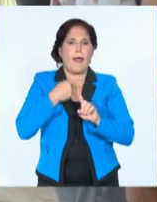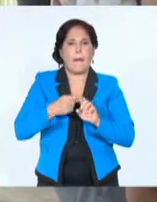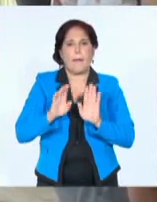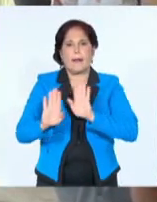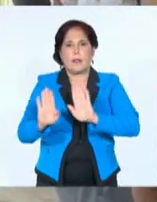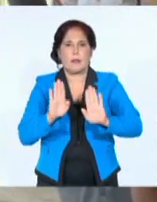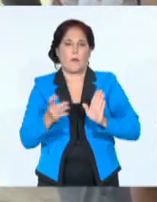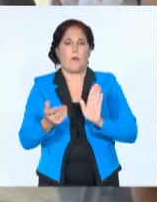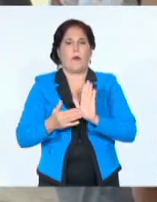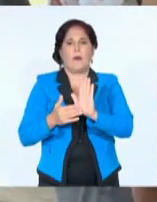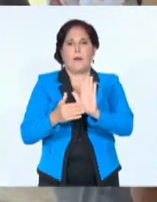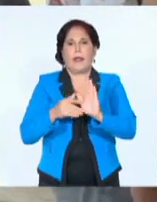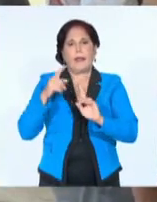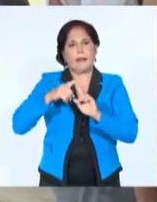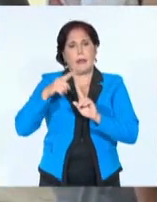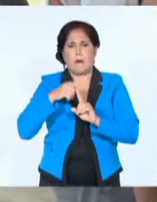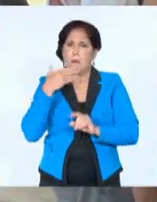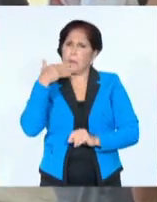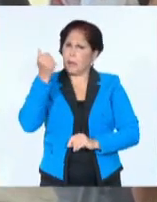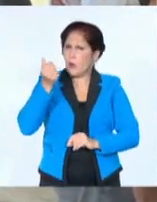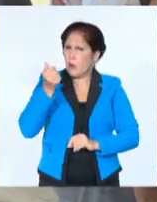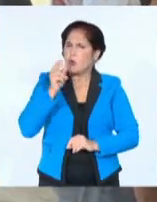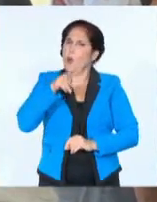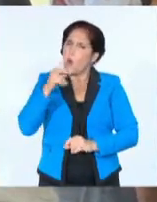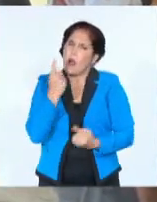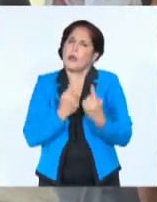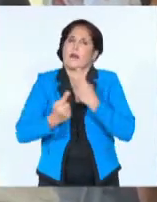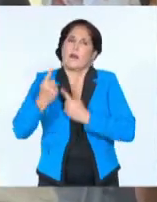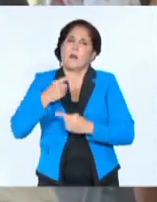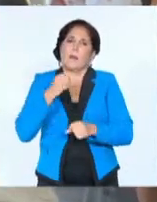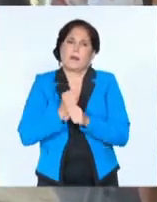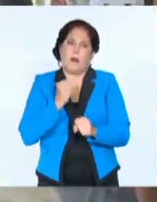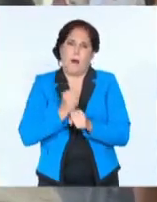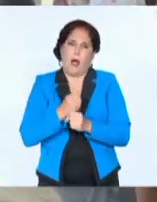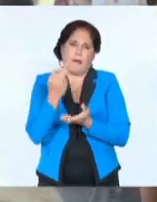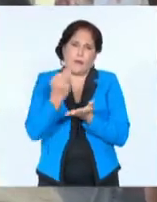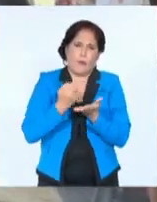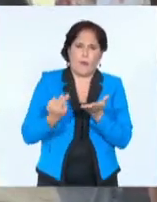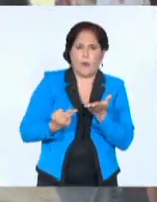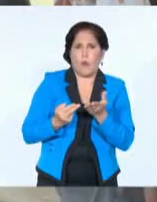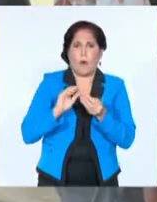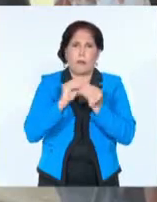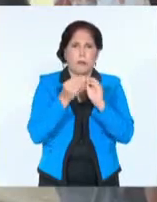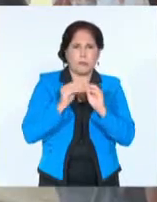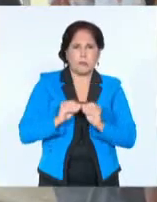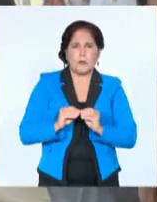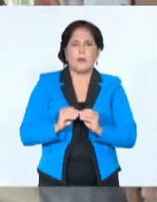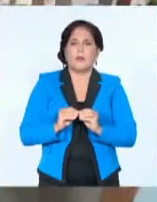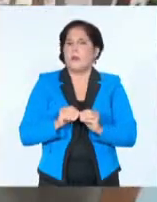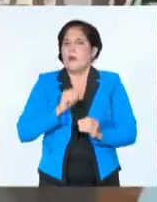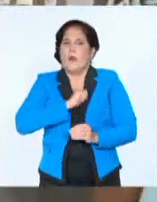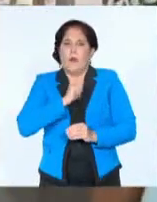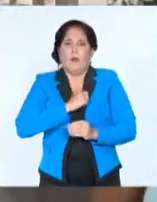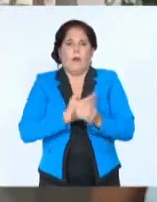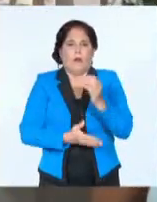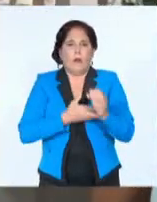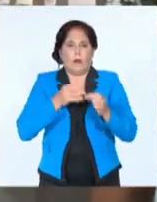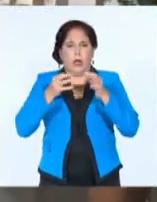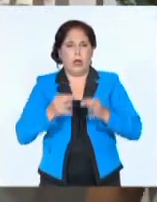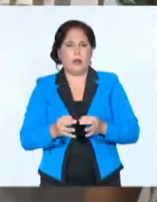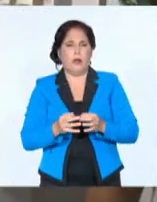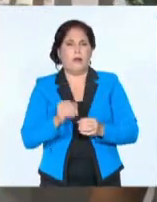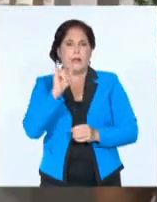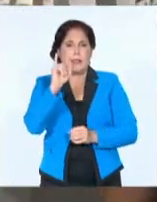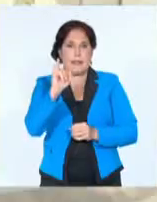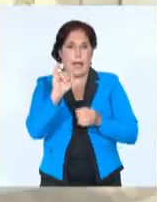la mejor técnica. Y en este caso, en todas las piezas, lo que traté de buscar era la veracidad. Con solo 6